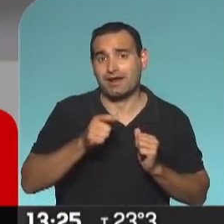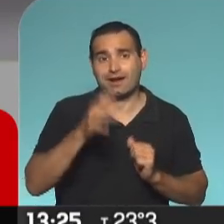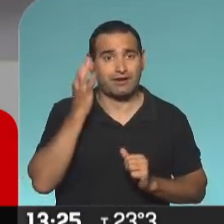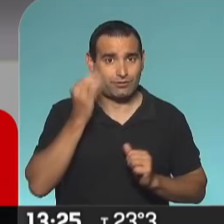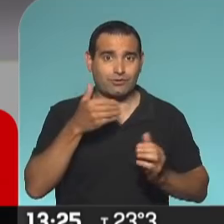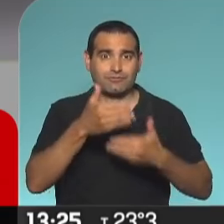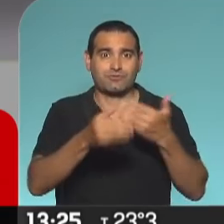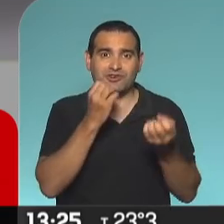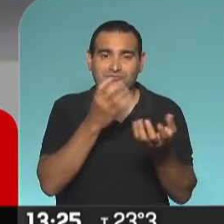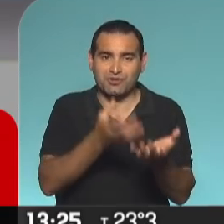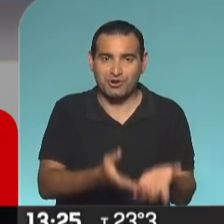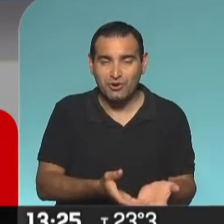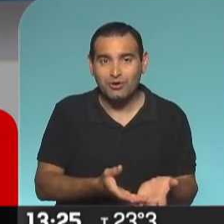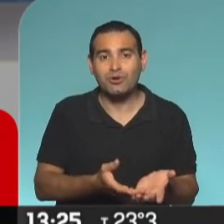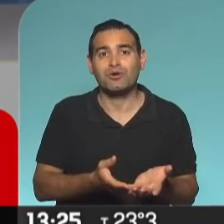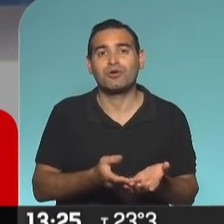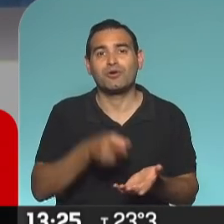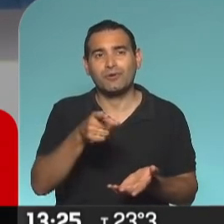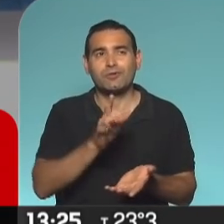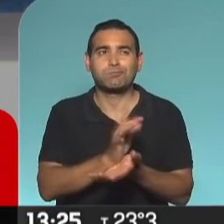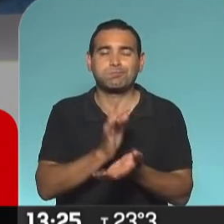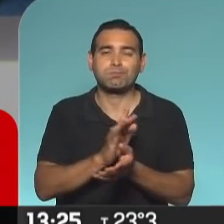rehabilitación. Hubo una tregua para